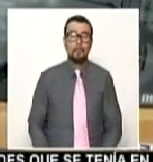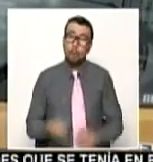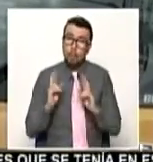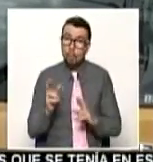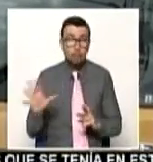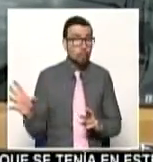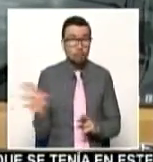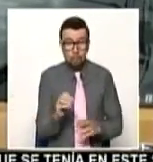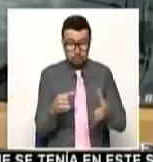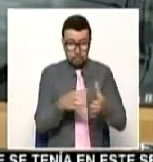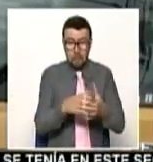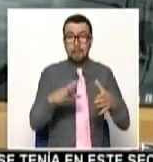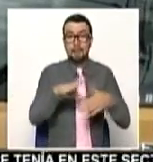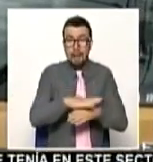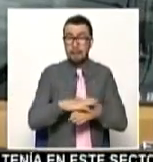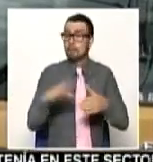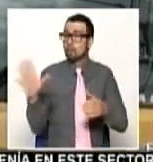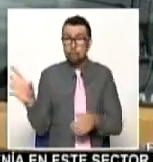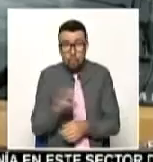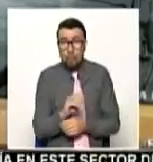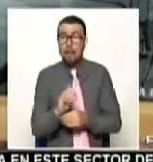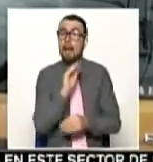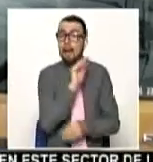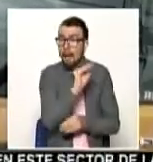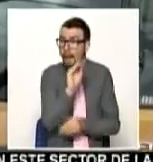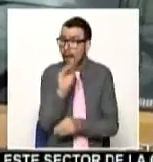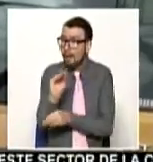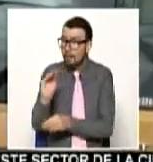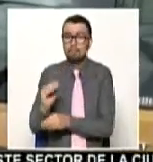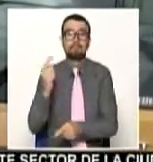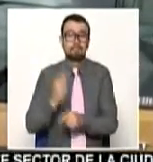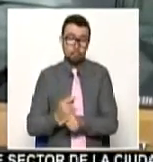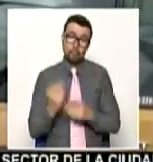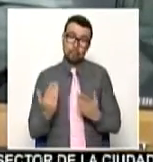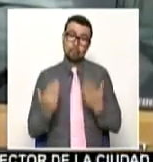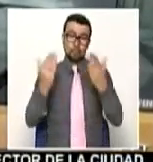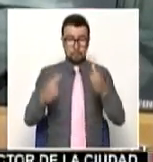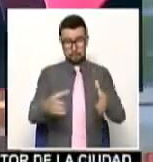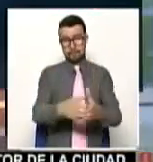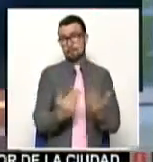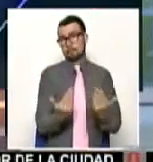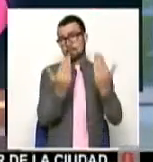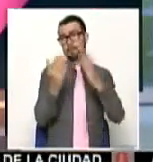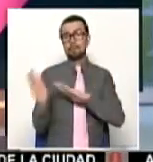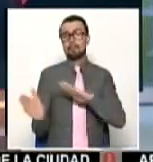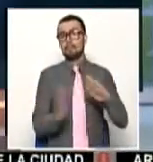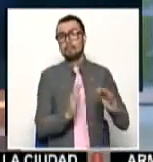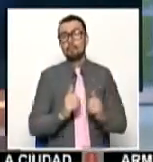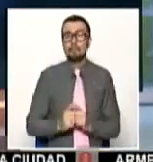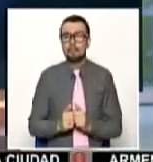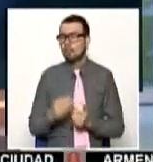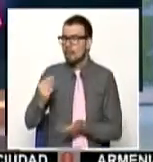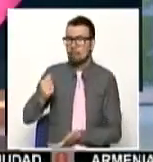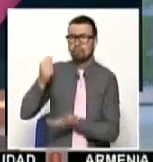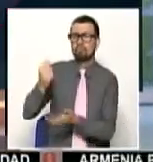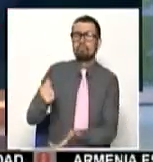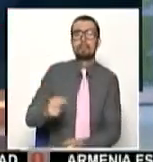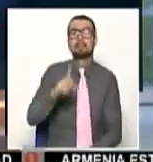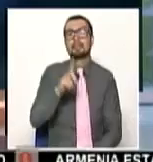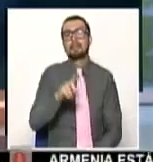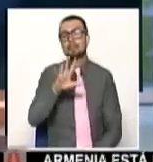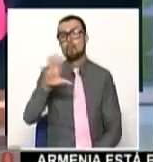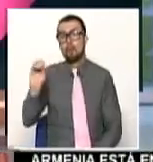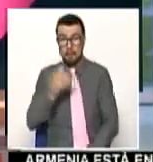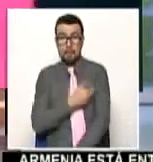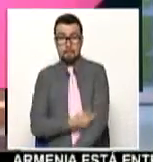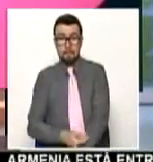de taxi en Armenia sean notificadas de esta resolución que beneficiará al gremio. Con una inversión de más de 150 millones,